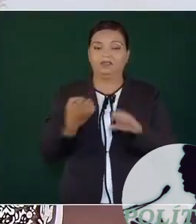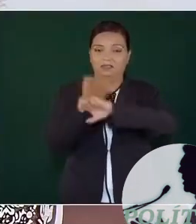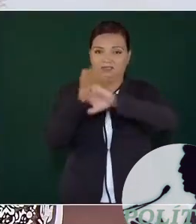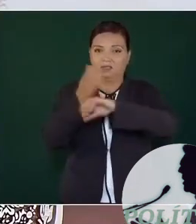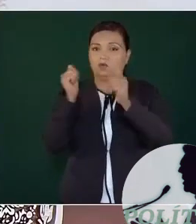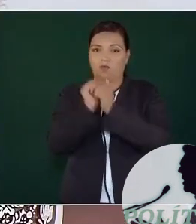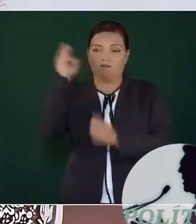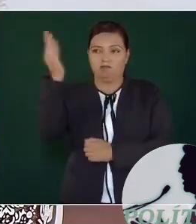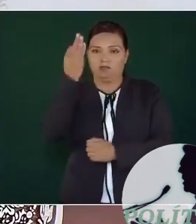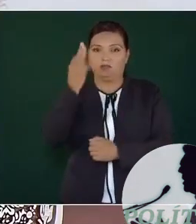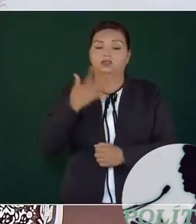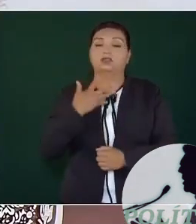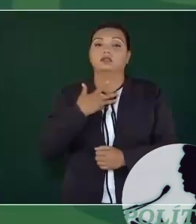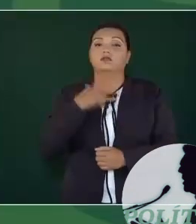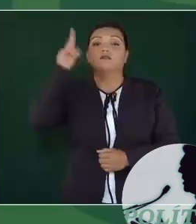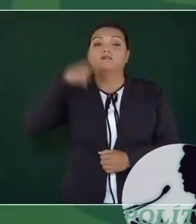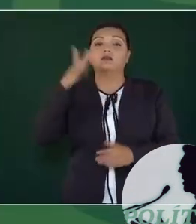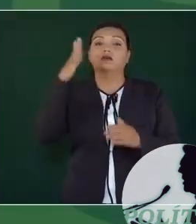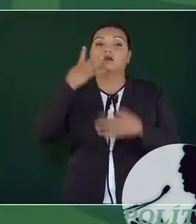total tenemos reales